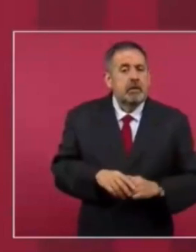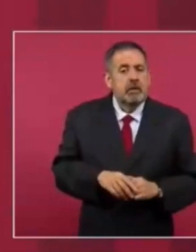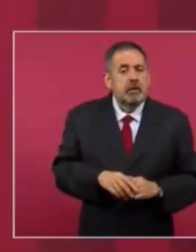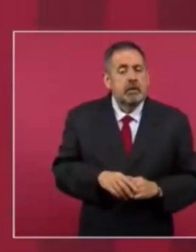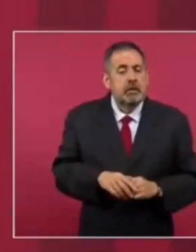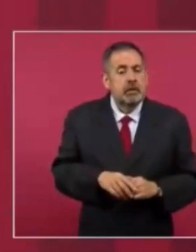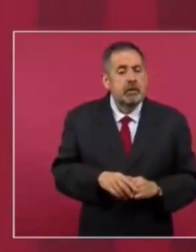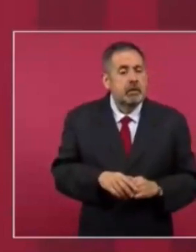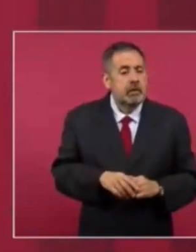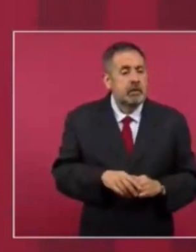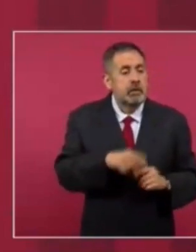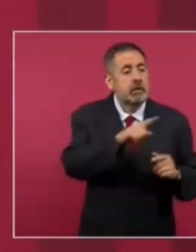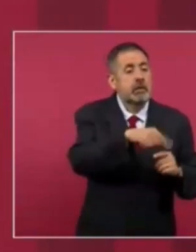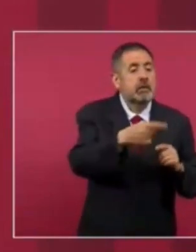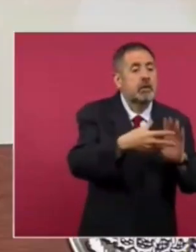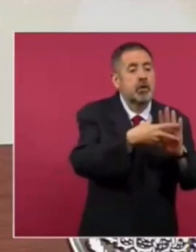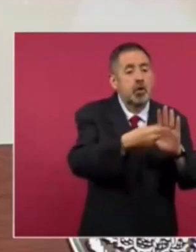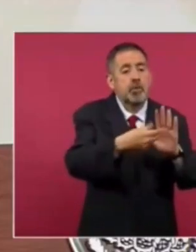replicado